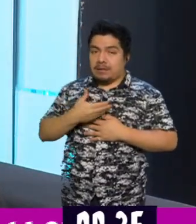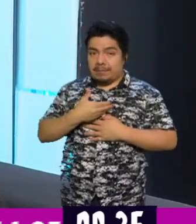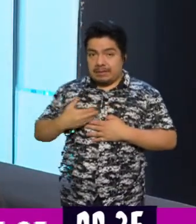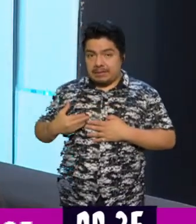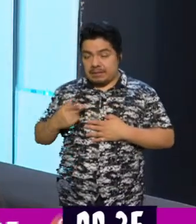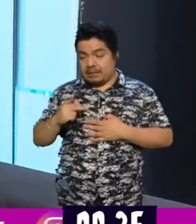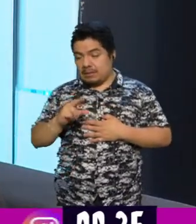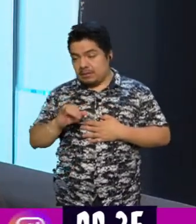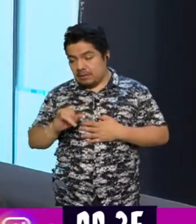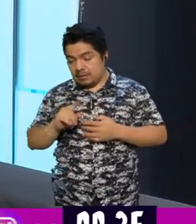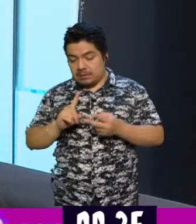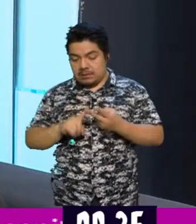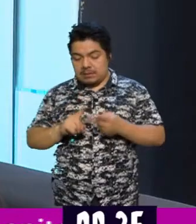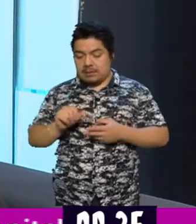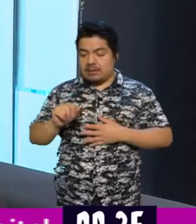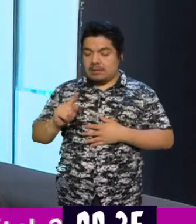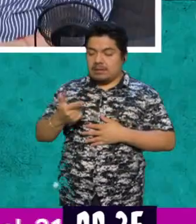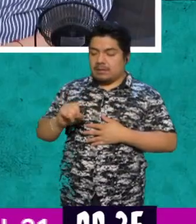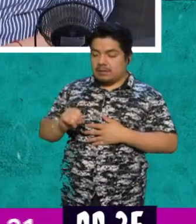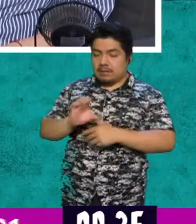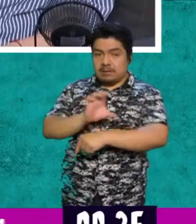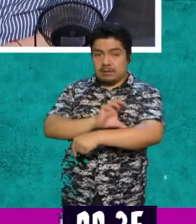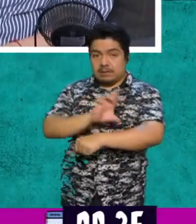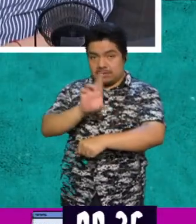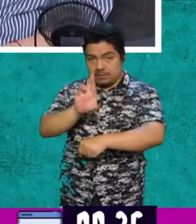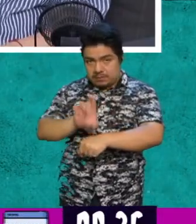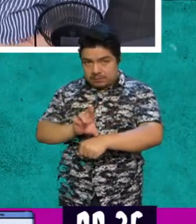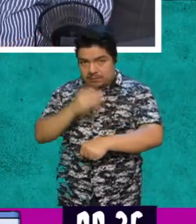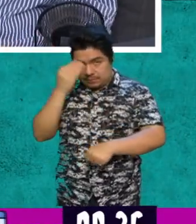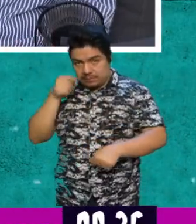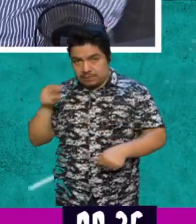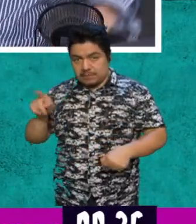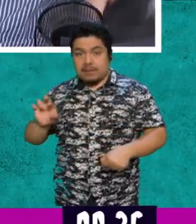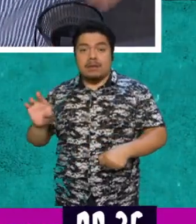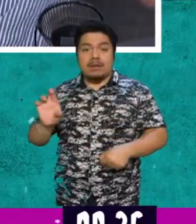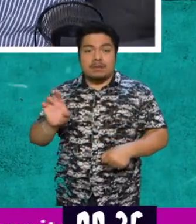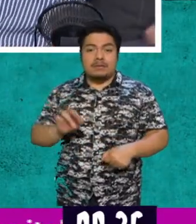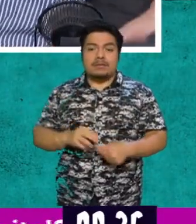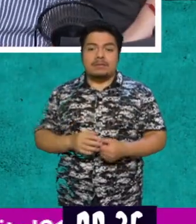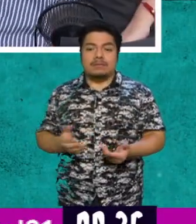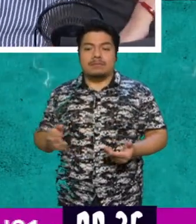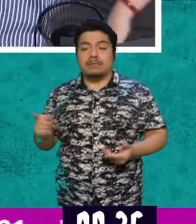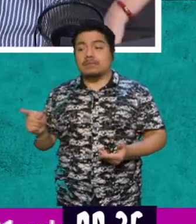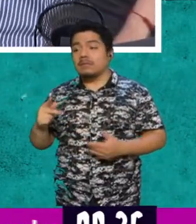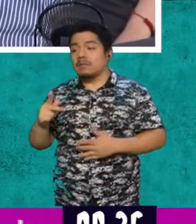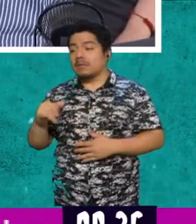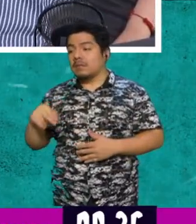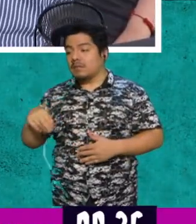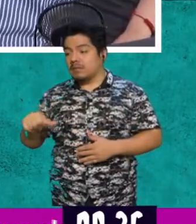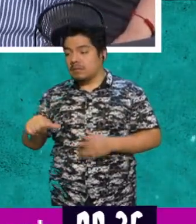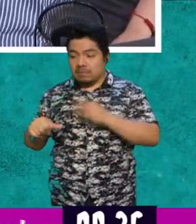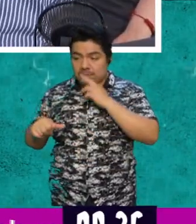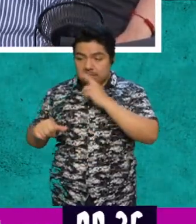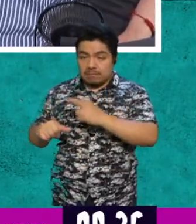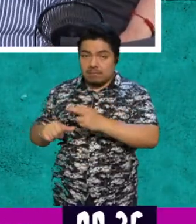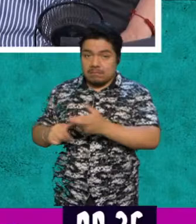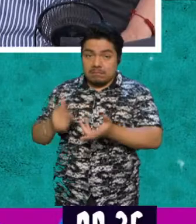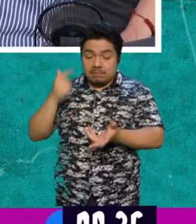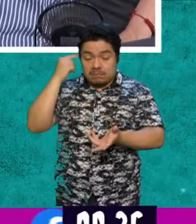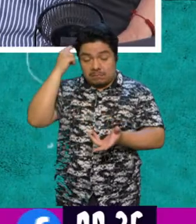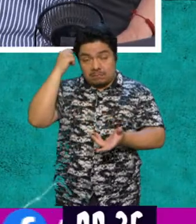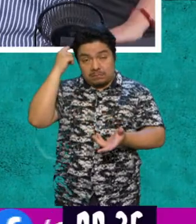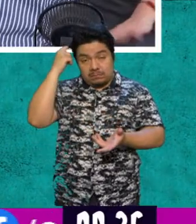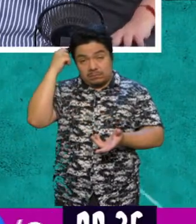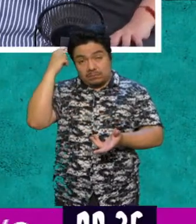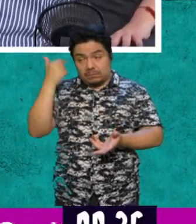PRI, y Santiago Krill, coordinador de la campaña de Xochitl. ¿Y qué dice la señora Piña al respecto? Al final de cuentas